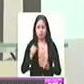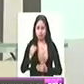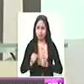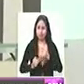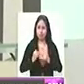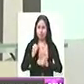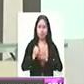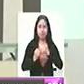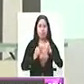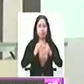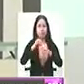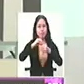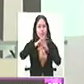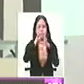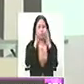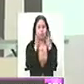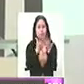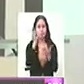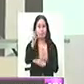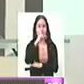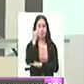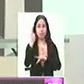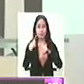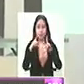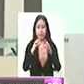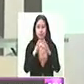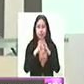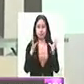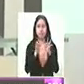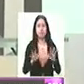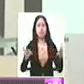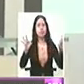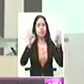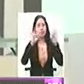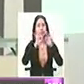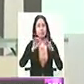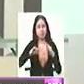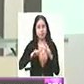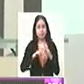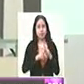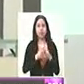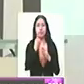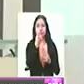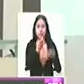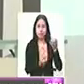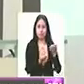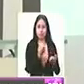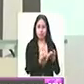la pandemia en Bolivia, pero es importante partir de un análisis